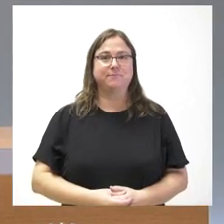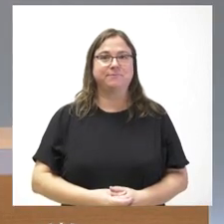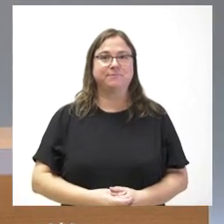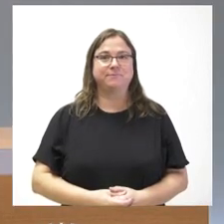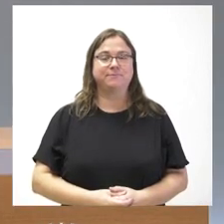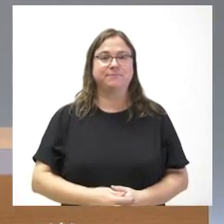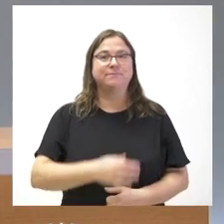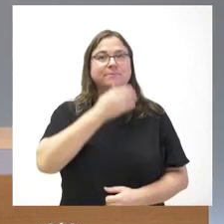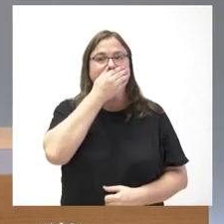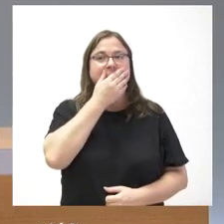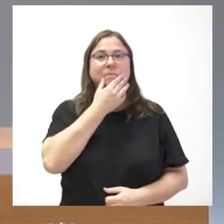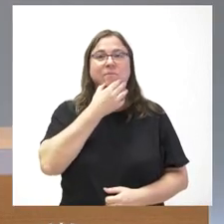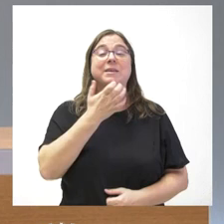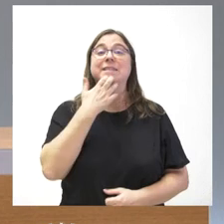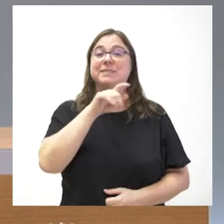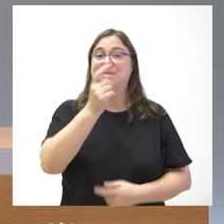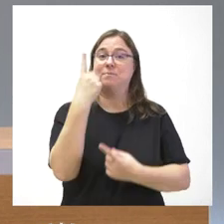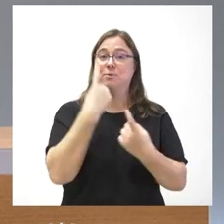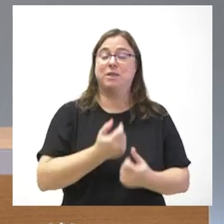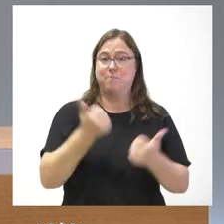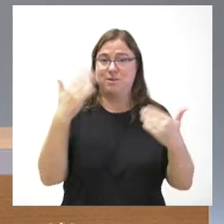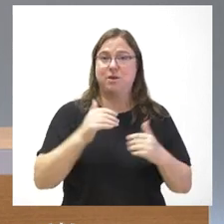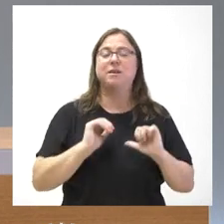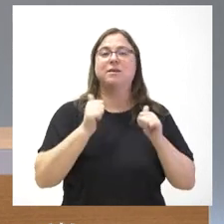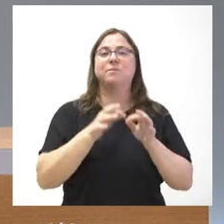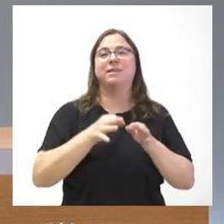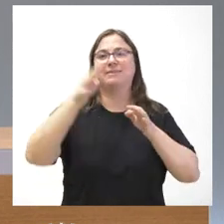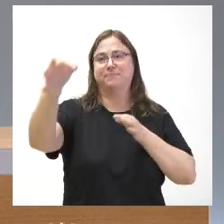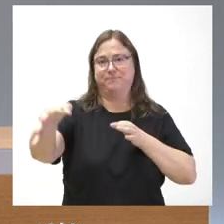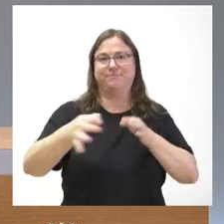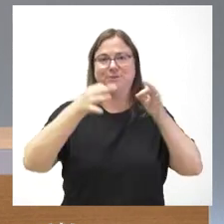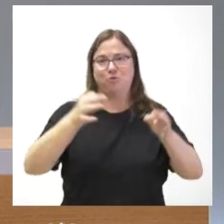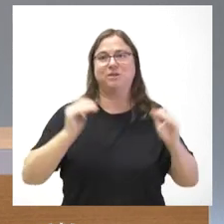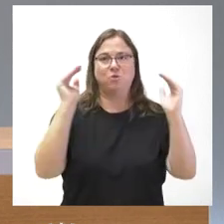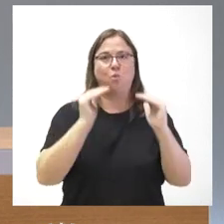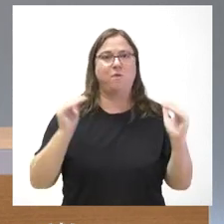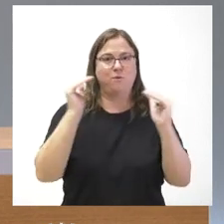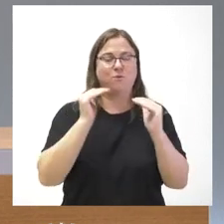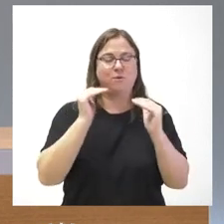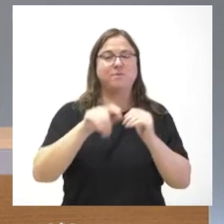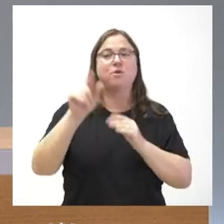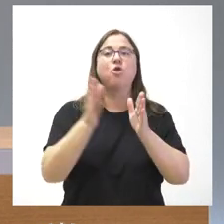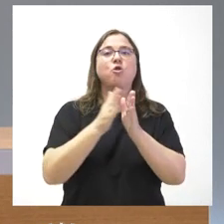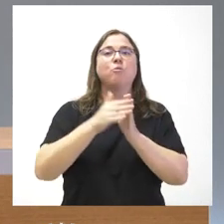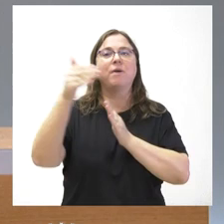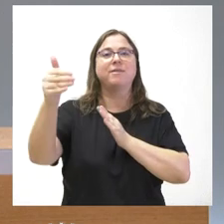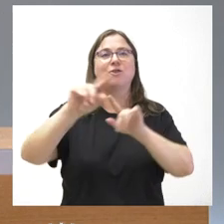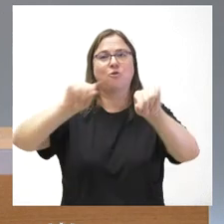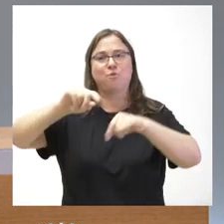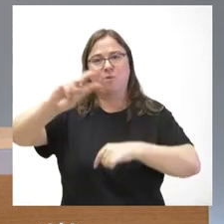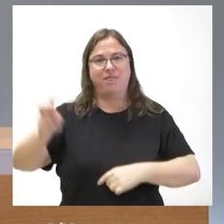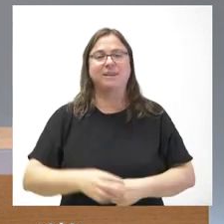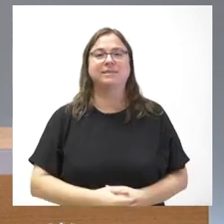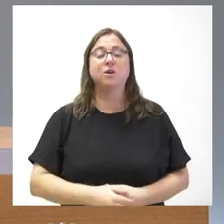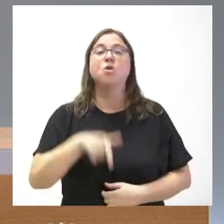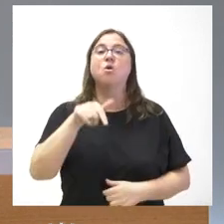día si no hay más preguntas vamos a dar paso como cada jueves a nuestros compañeros de las diferentes provincias